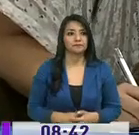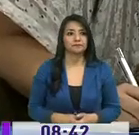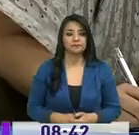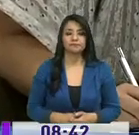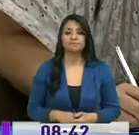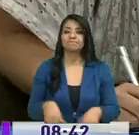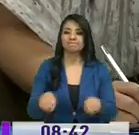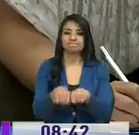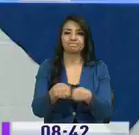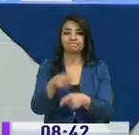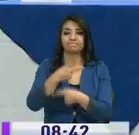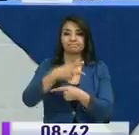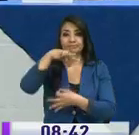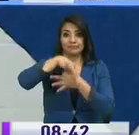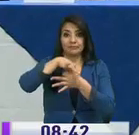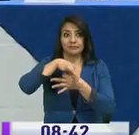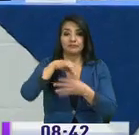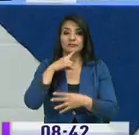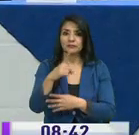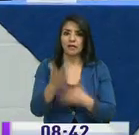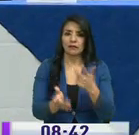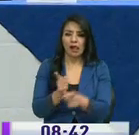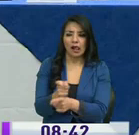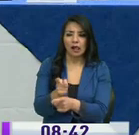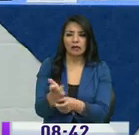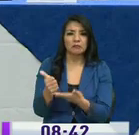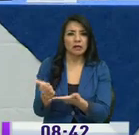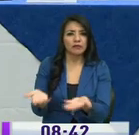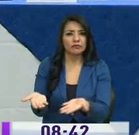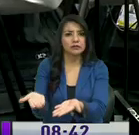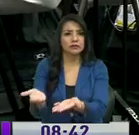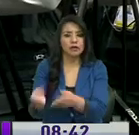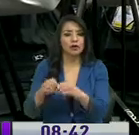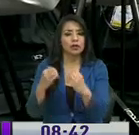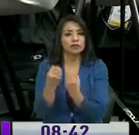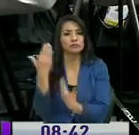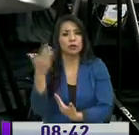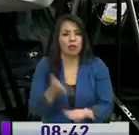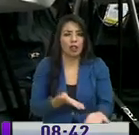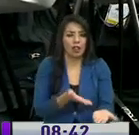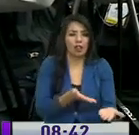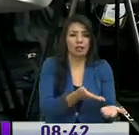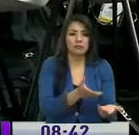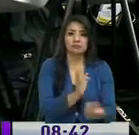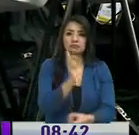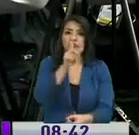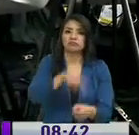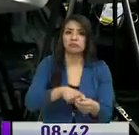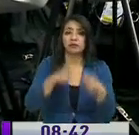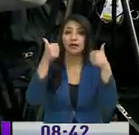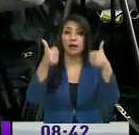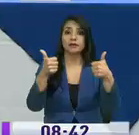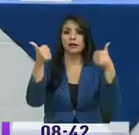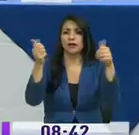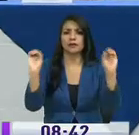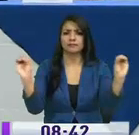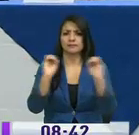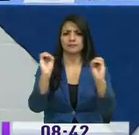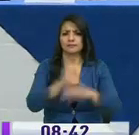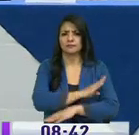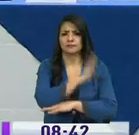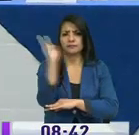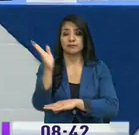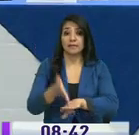el CNE descartó que estén ejerciendo presión para beneficiar a partido político alguno en la inscripción de candidaturas, esto tras